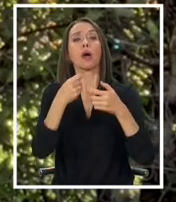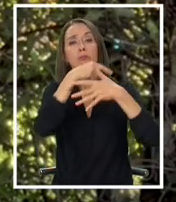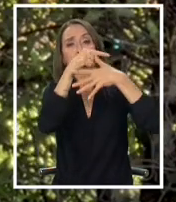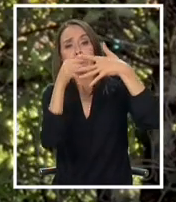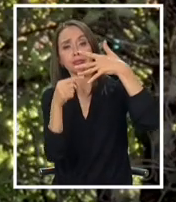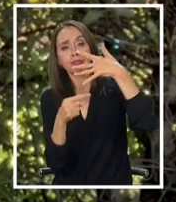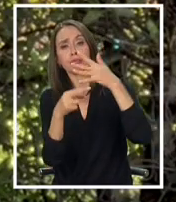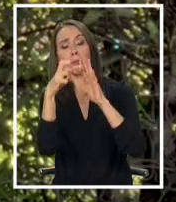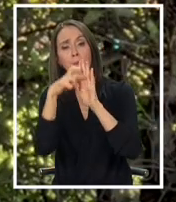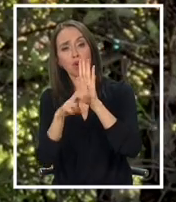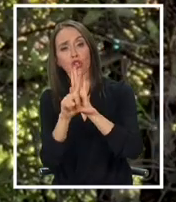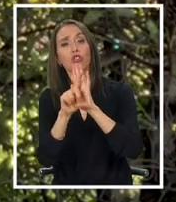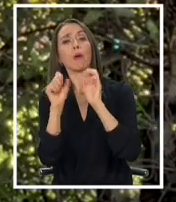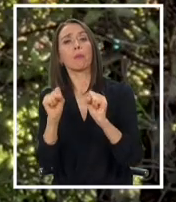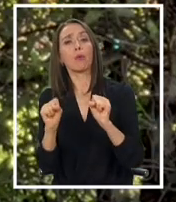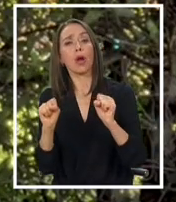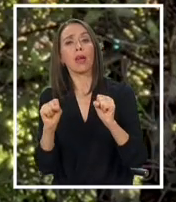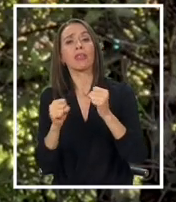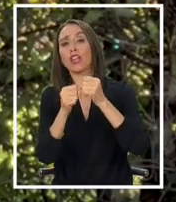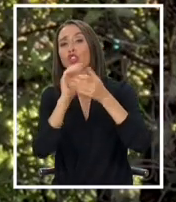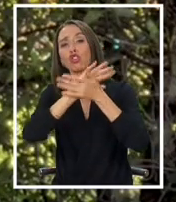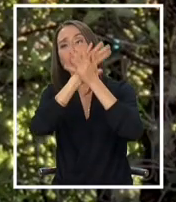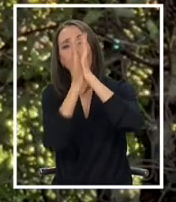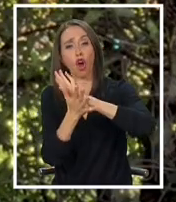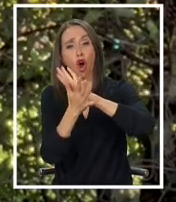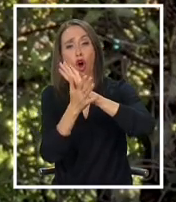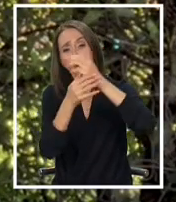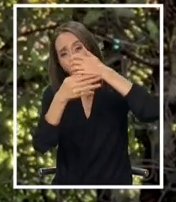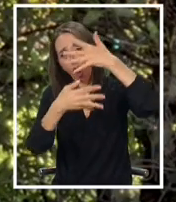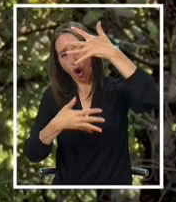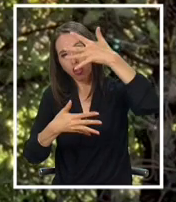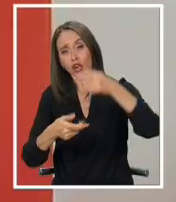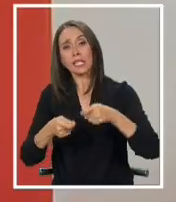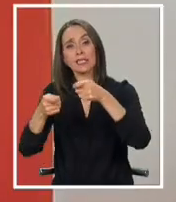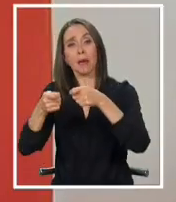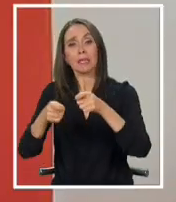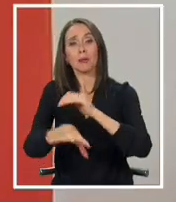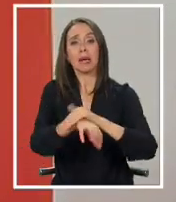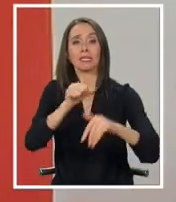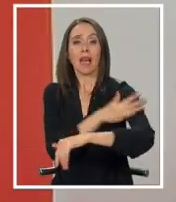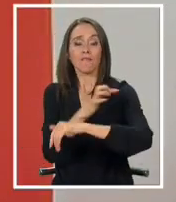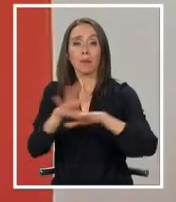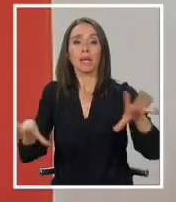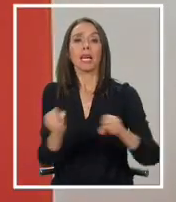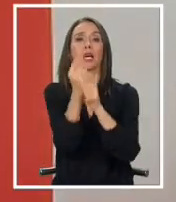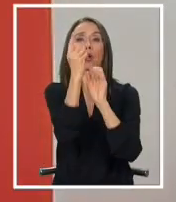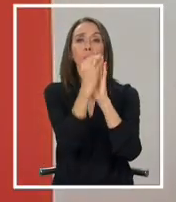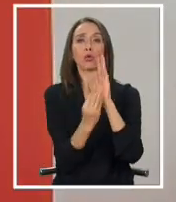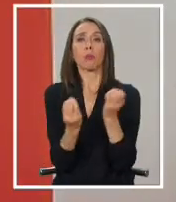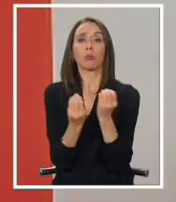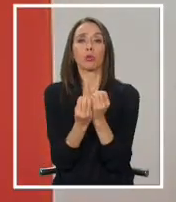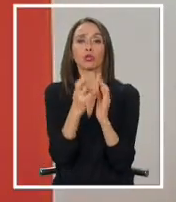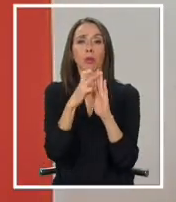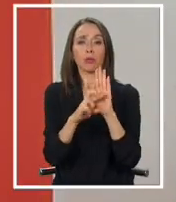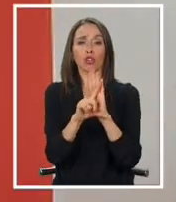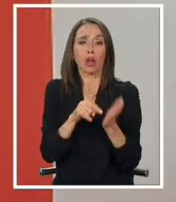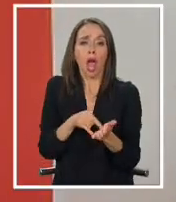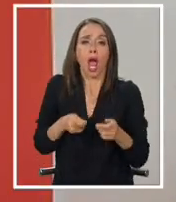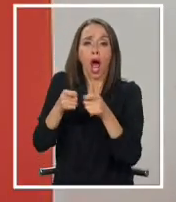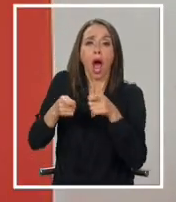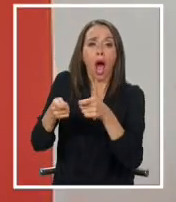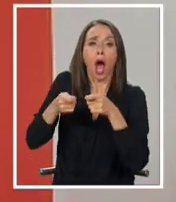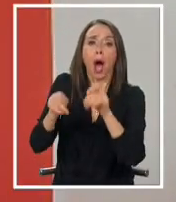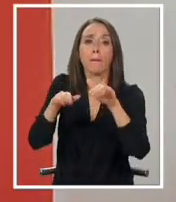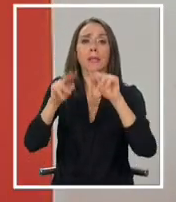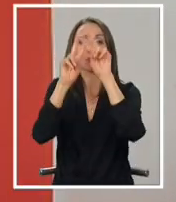fusión eventual de todos los proyectos de retiro presentados a esta fecha. La enorme cantidad de proyectos que se han ingresado sobre un mismo tema y que todos